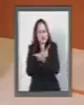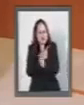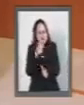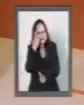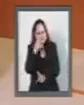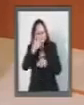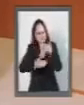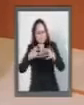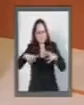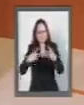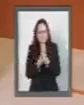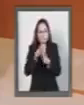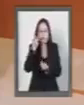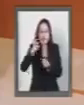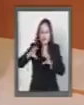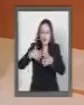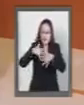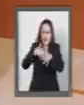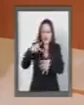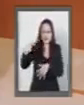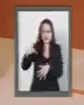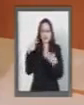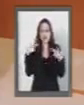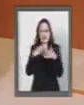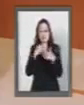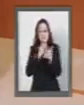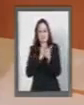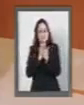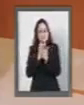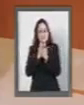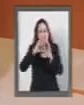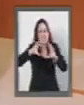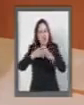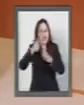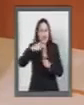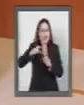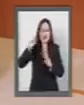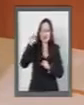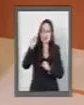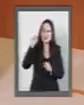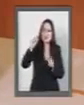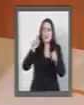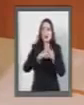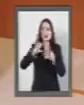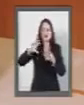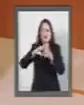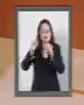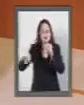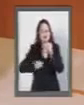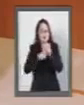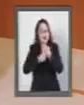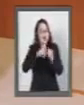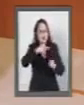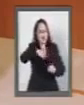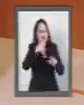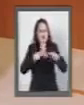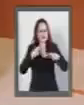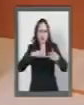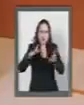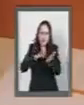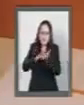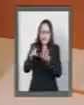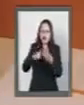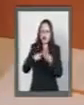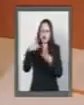Y el movimiento de los maestros rebasa organizaciones sindicales. Cuenta con la solidaridad social. Su